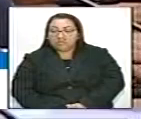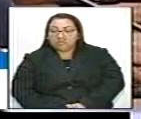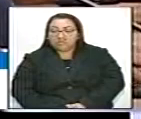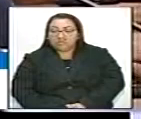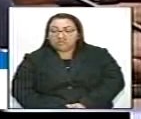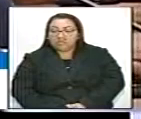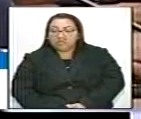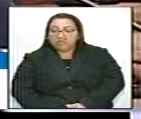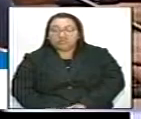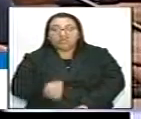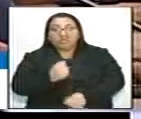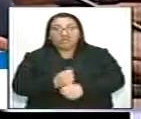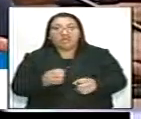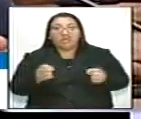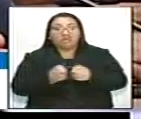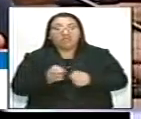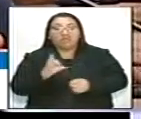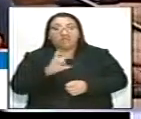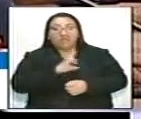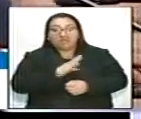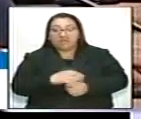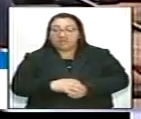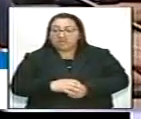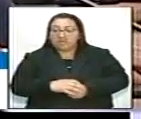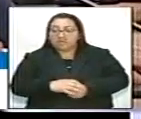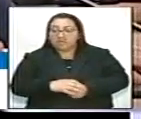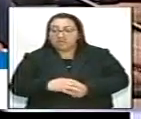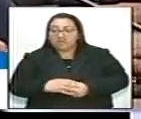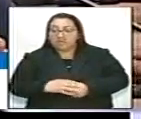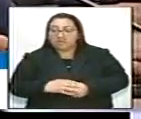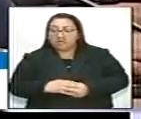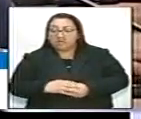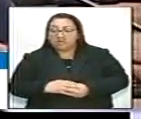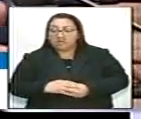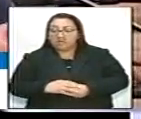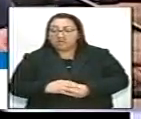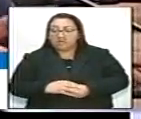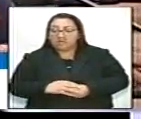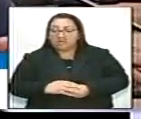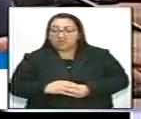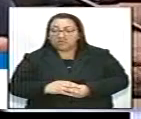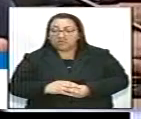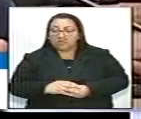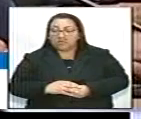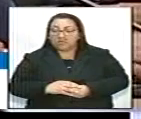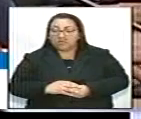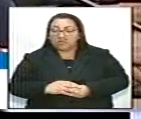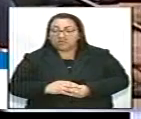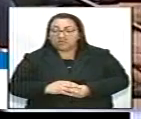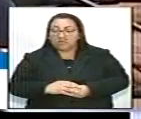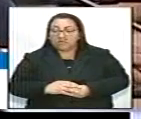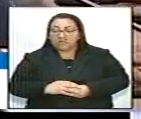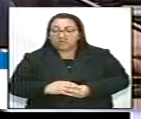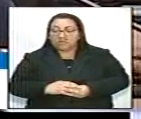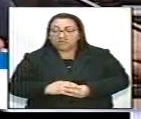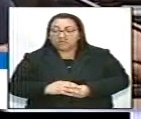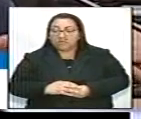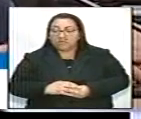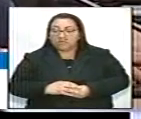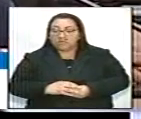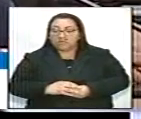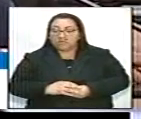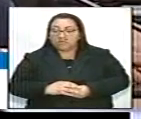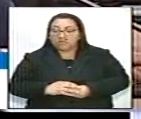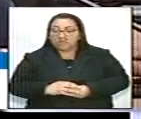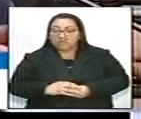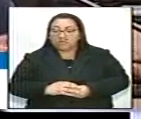trabajo que viene realizando el equipo de fiscales, puede originarnos problemas desde el punto de vista de los procesos que están haciéndose